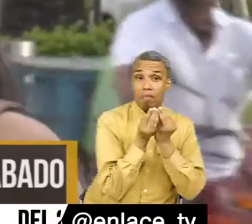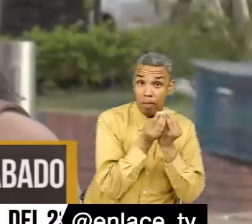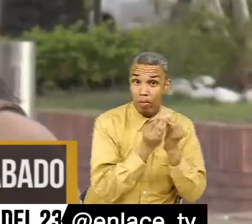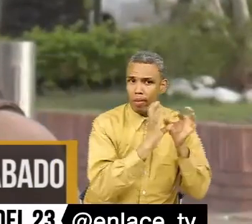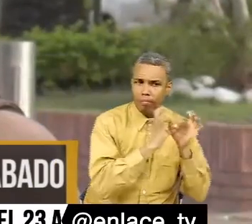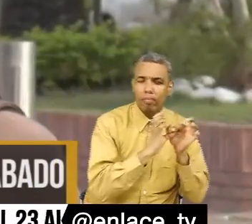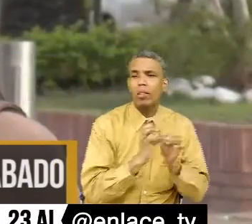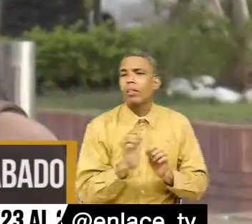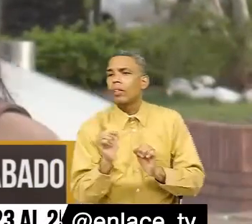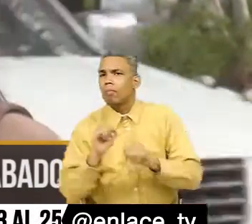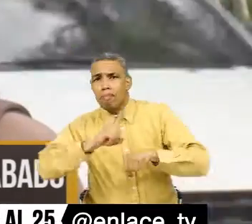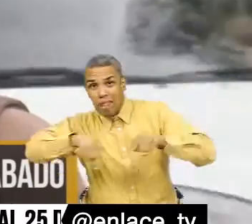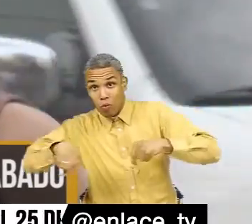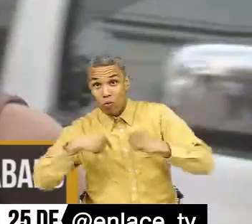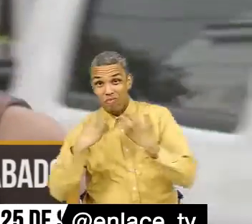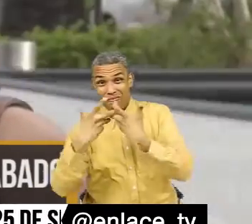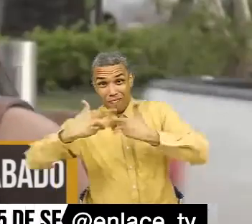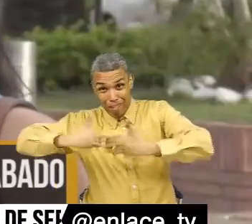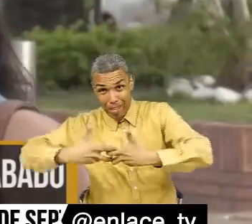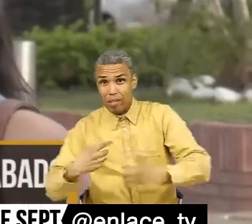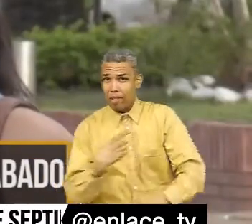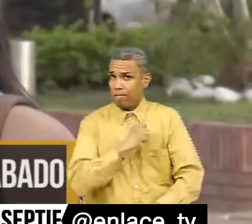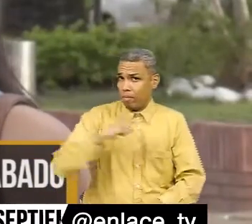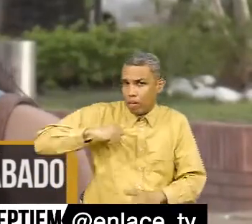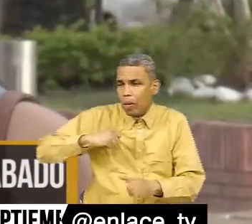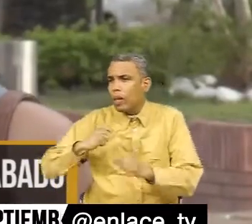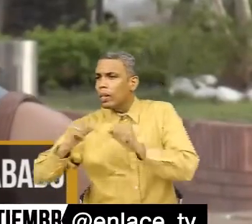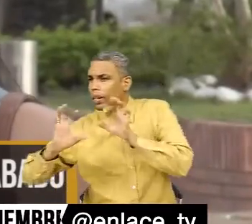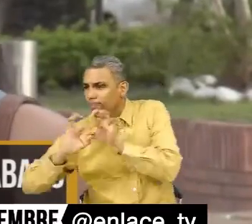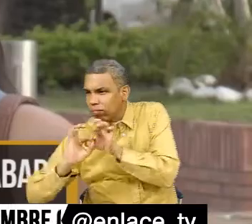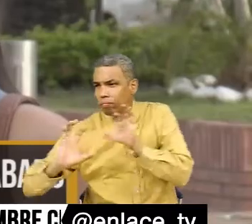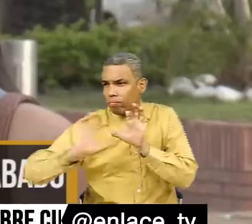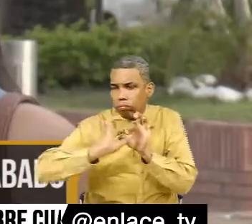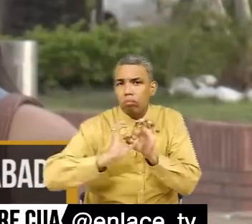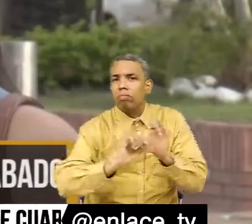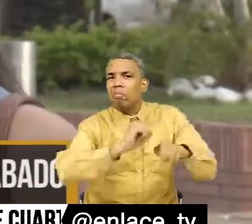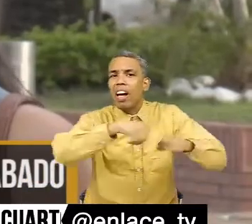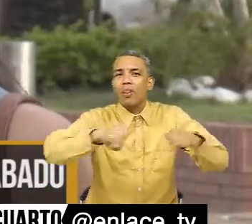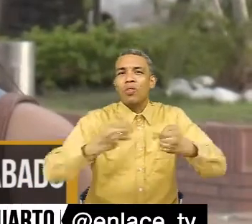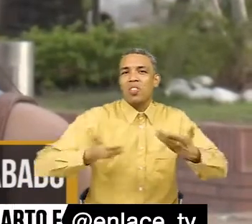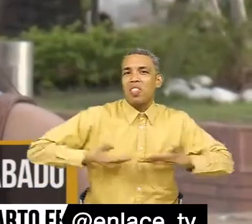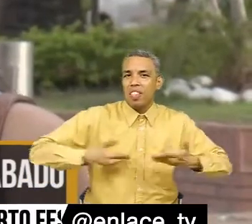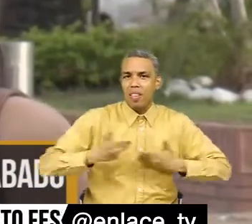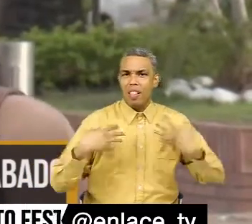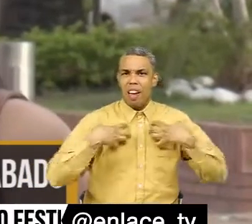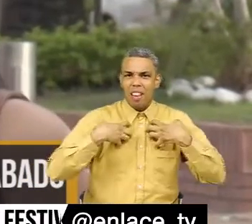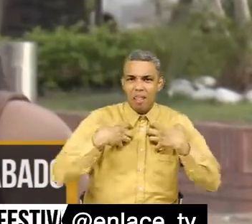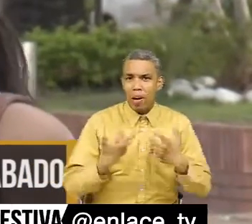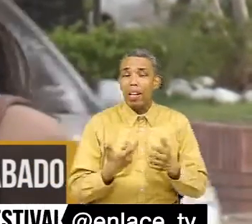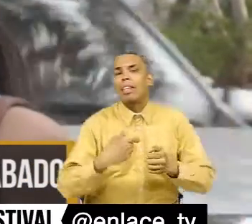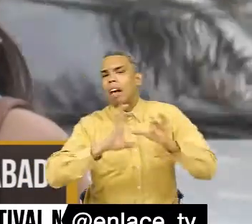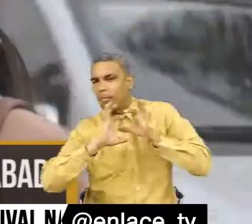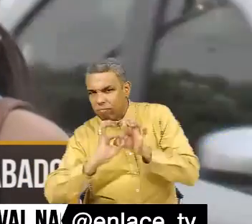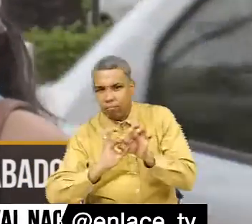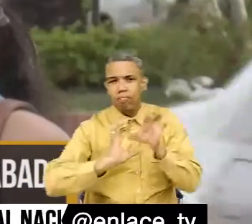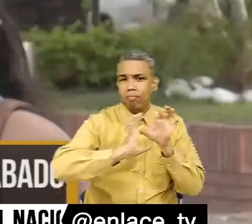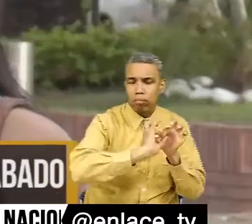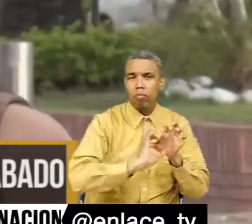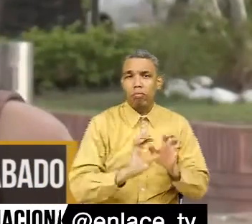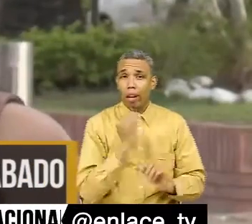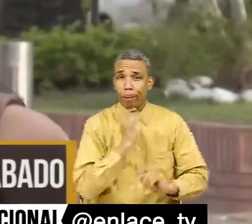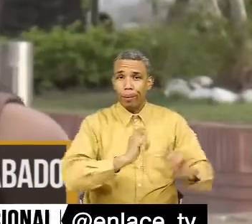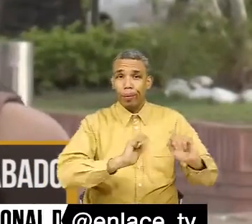empresa privada se vincule con nosotros, que las veterinarias también nos aporten como esa función social, que también nosotros sabemos que no nos pueden dar todo